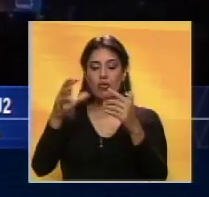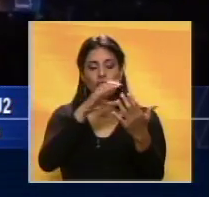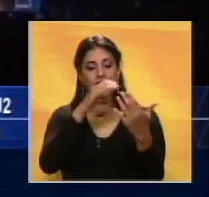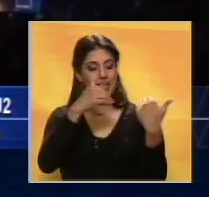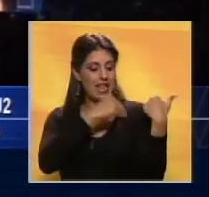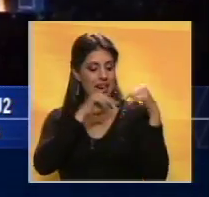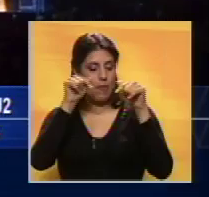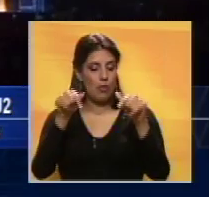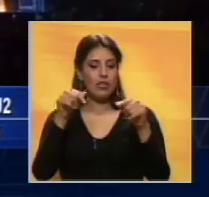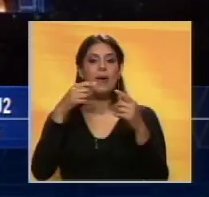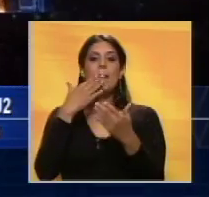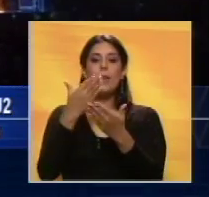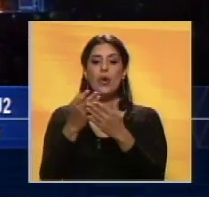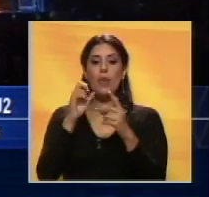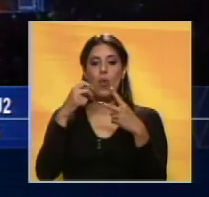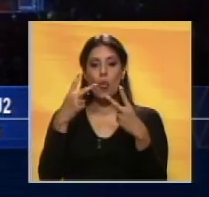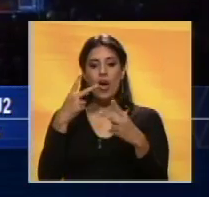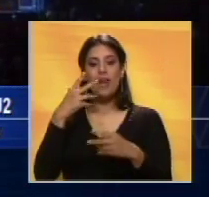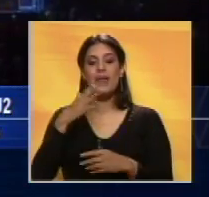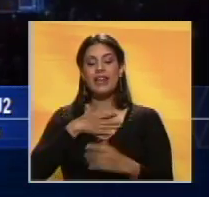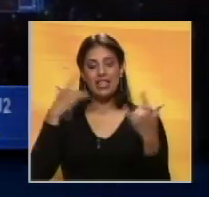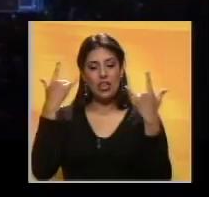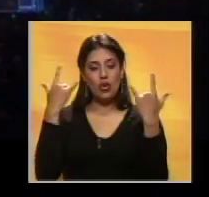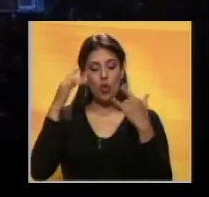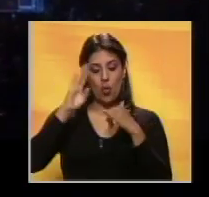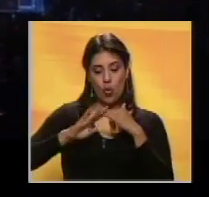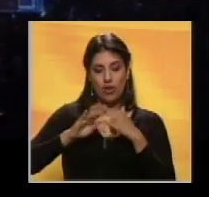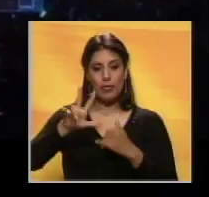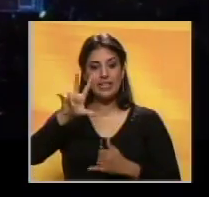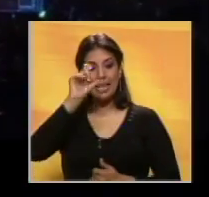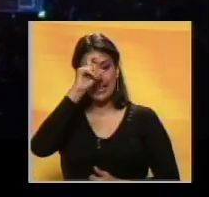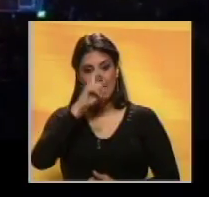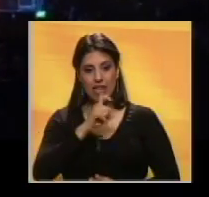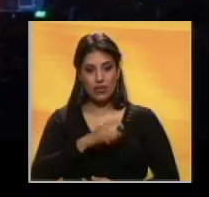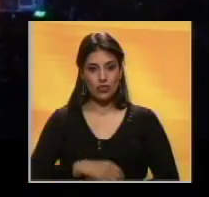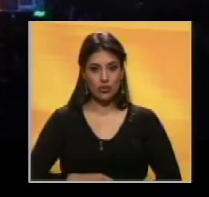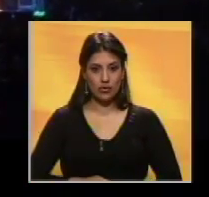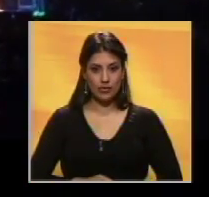los encargados de presentar los clásicos del rock de los últimos 30 años.